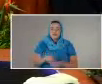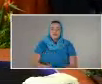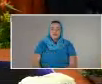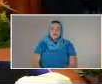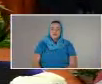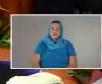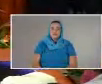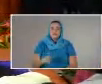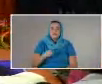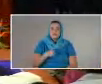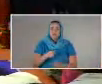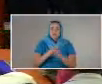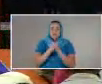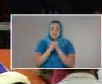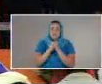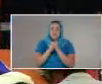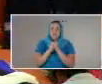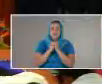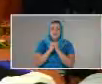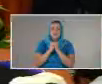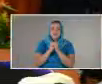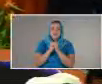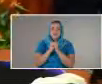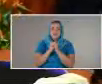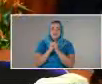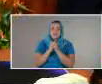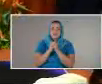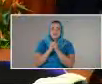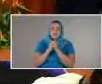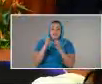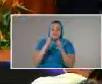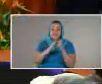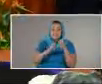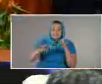Y le pido que dirija sus manos y podamos orar por ellos,